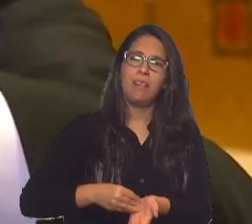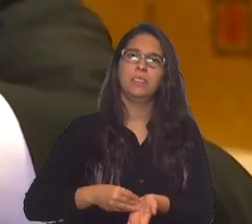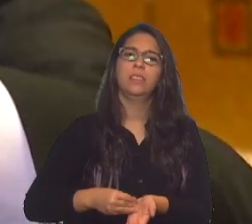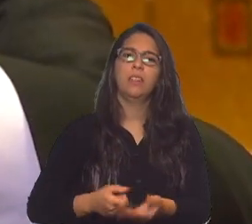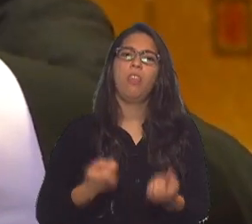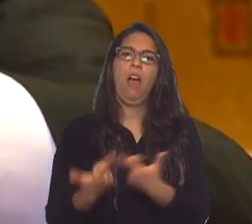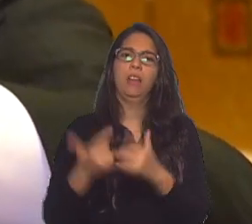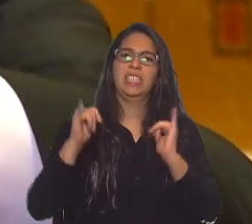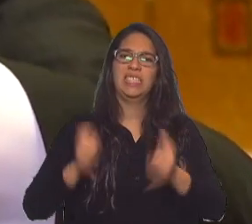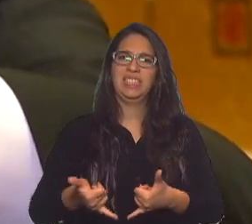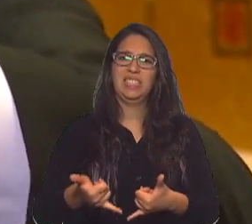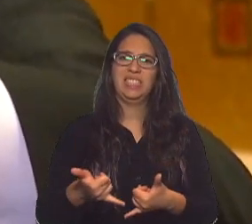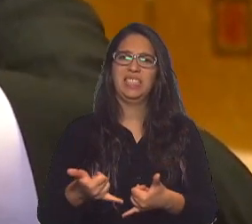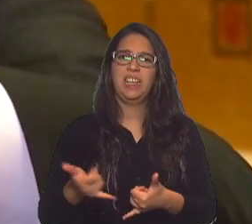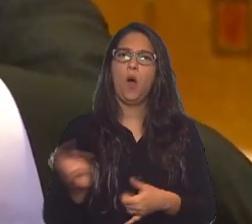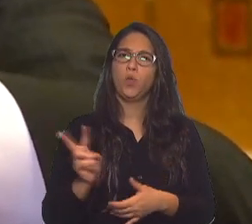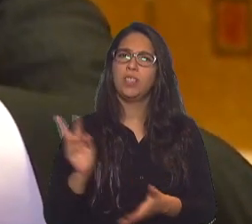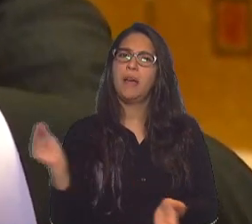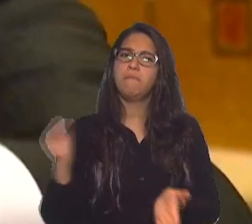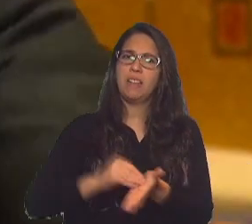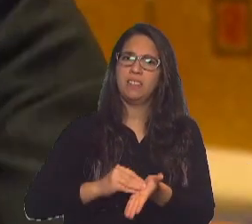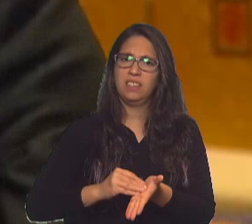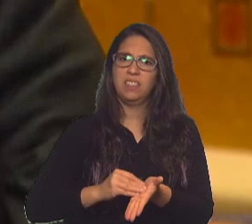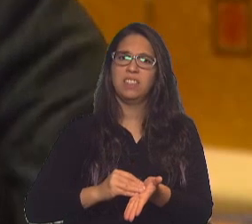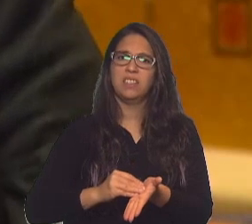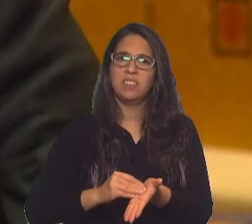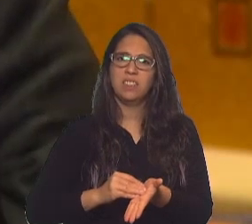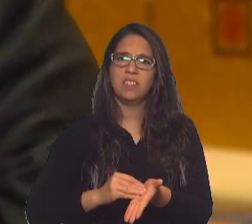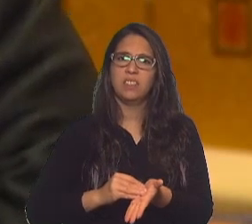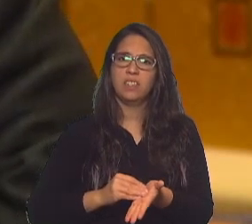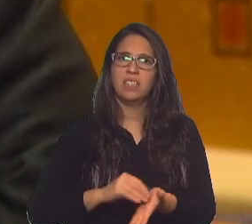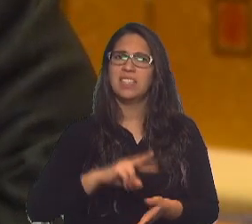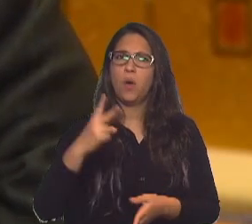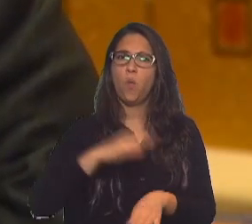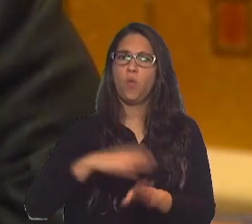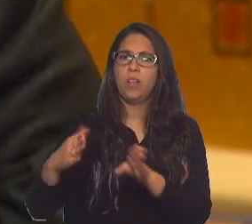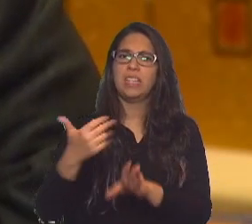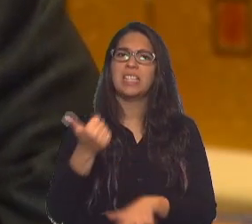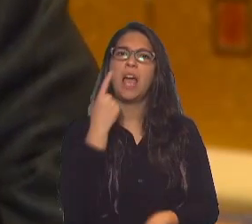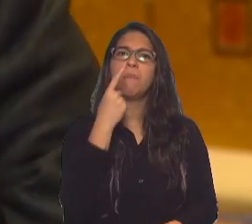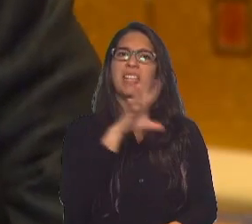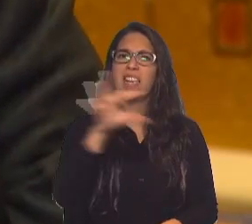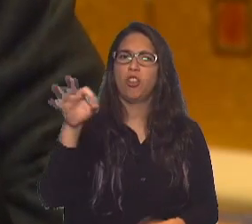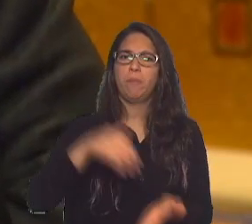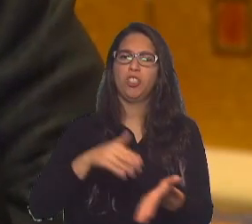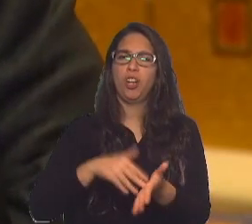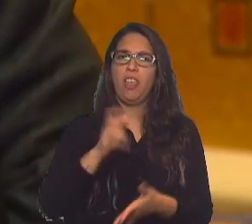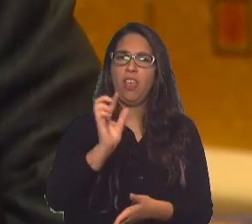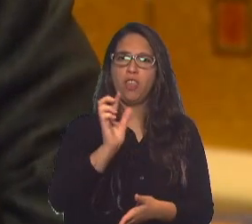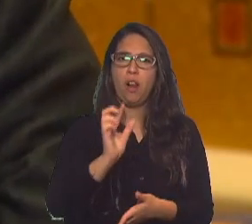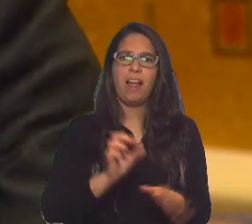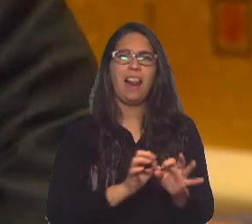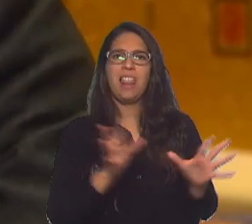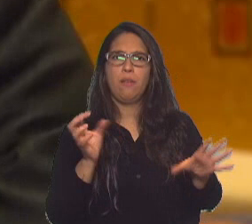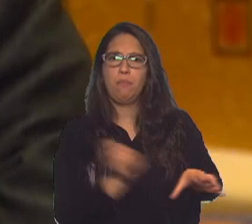les vamos a autorizar que tengan un segundo tramo de 6.500 millones de dólares de libre